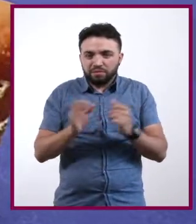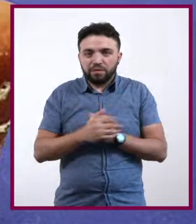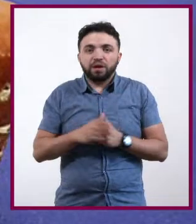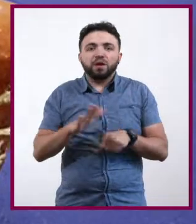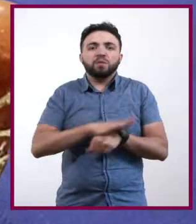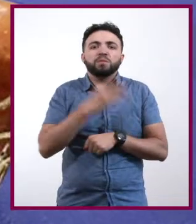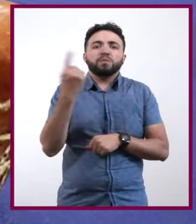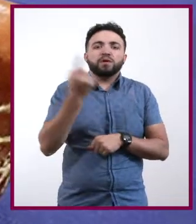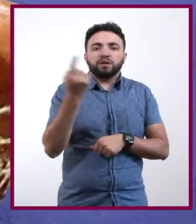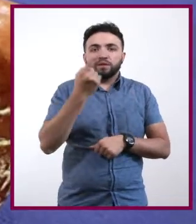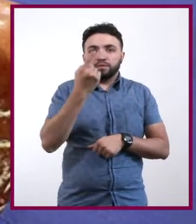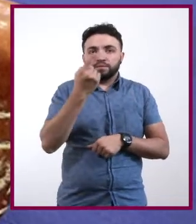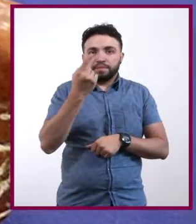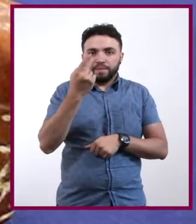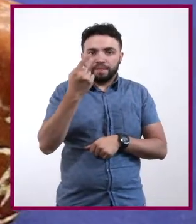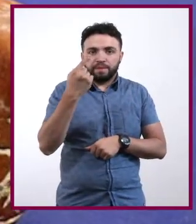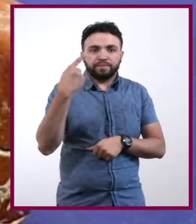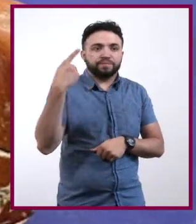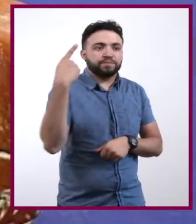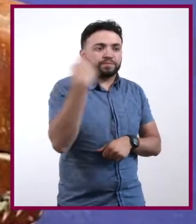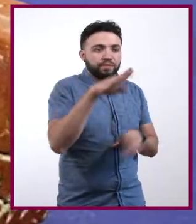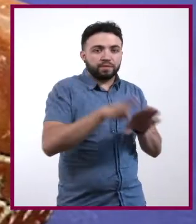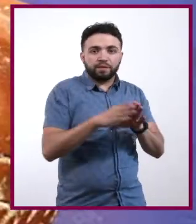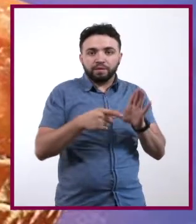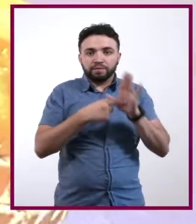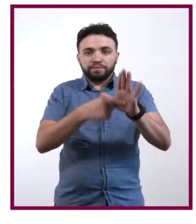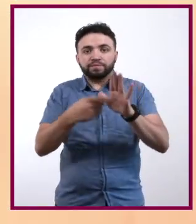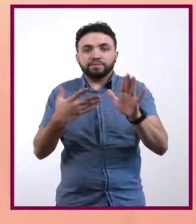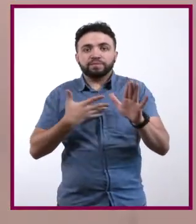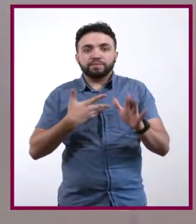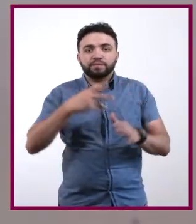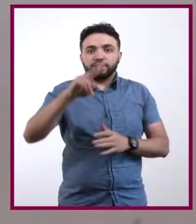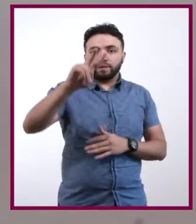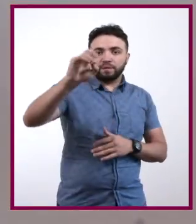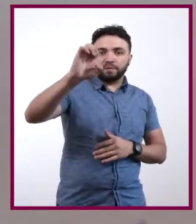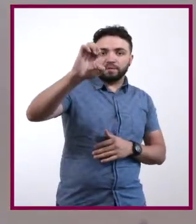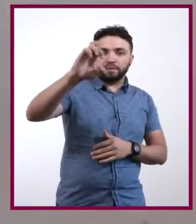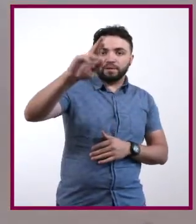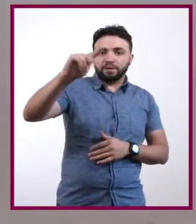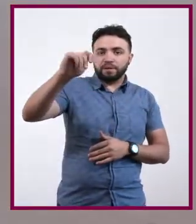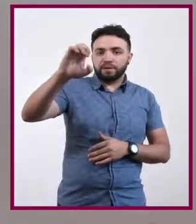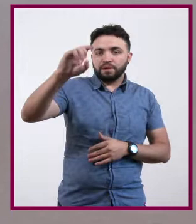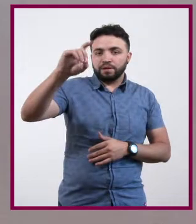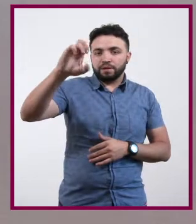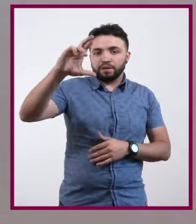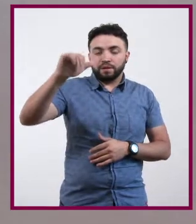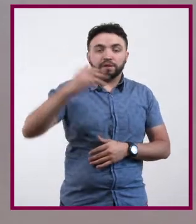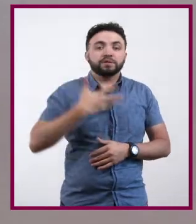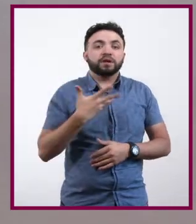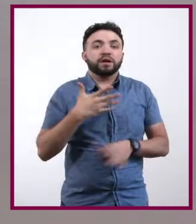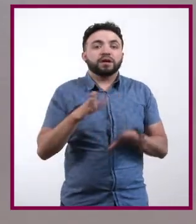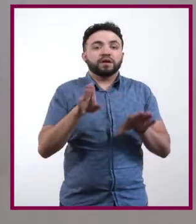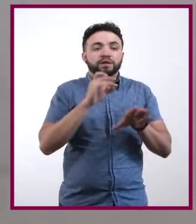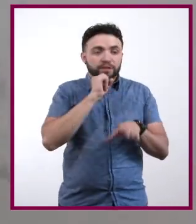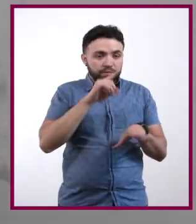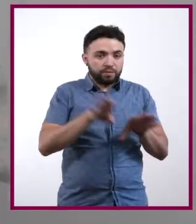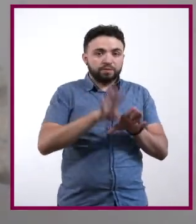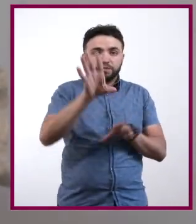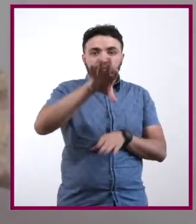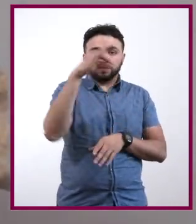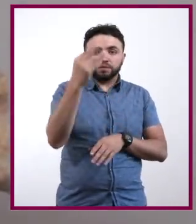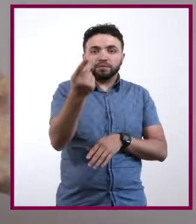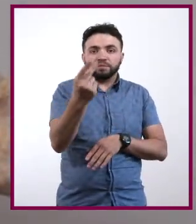las representaciones tienen vertederas. Se han encontrado también perros que tienen en